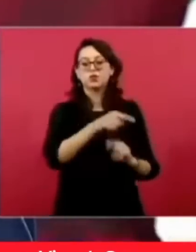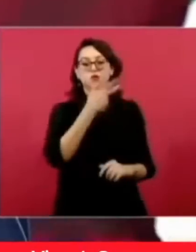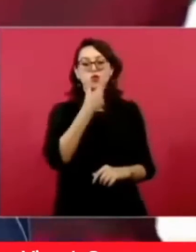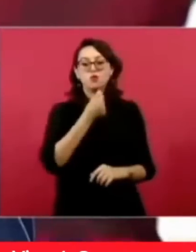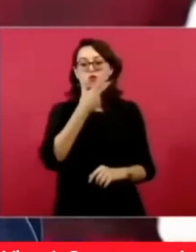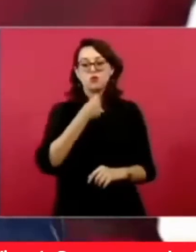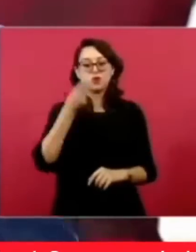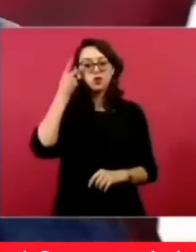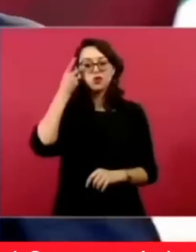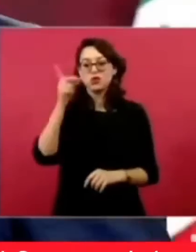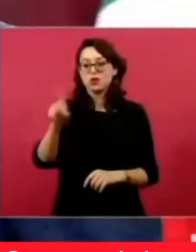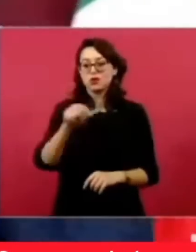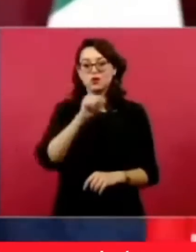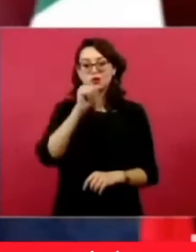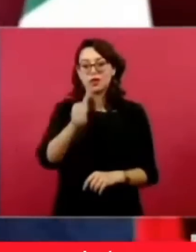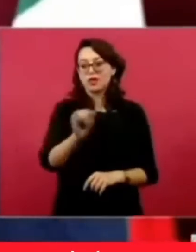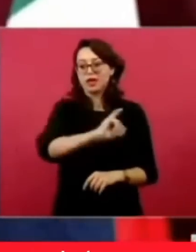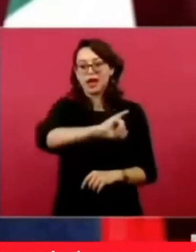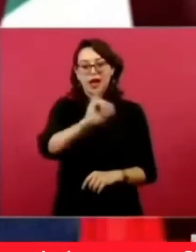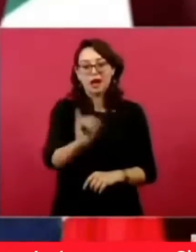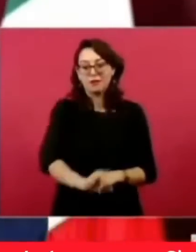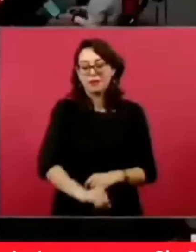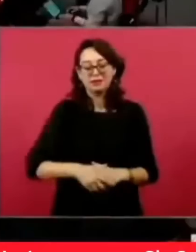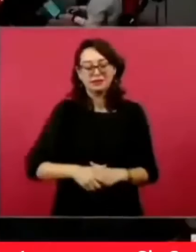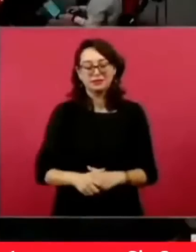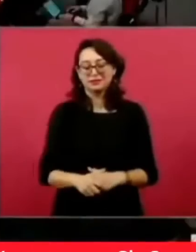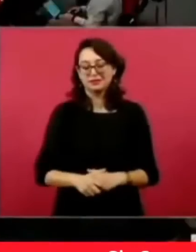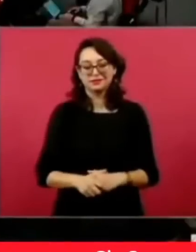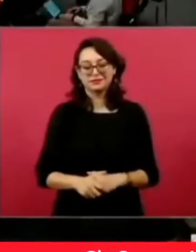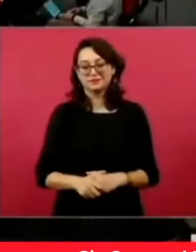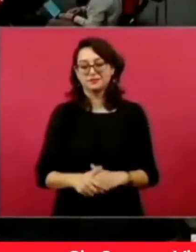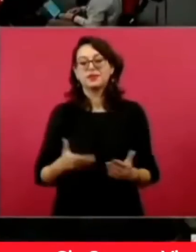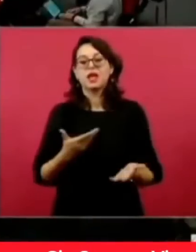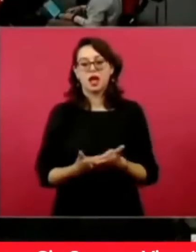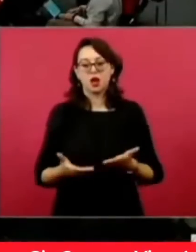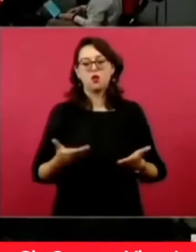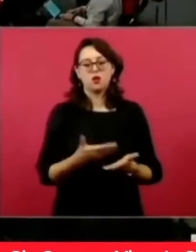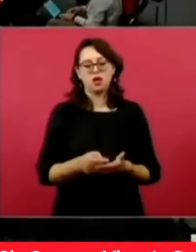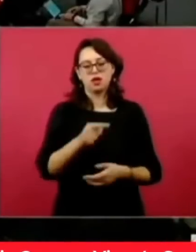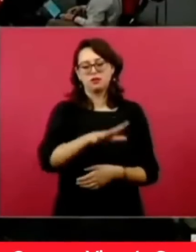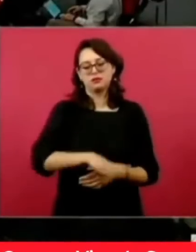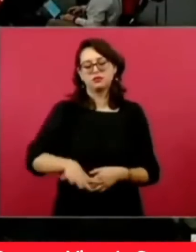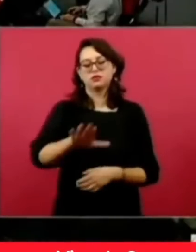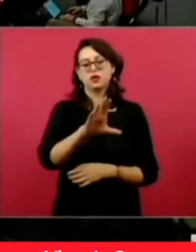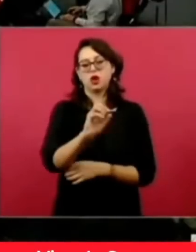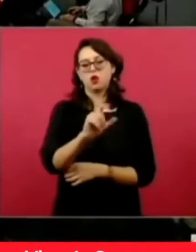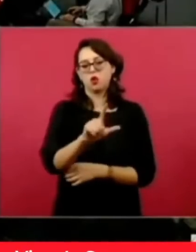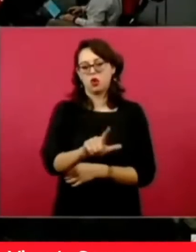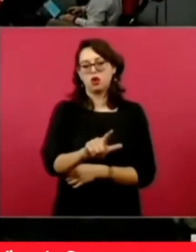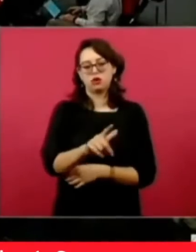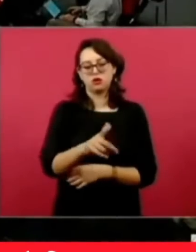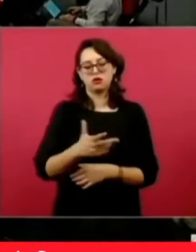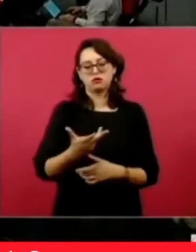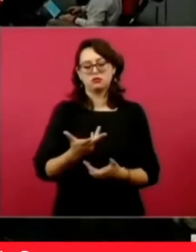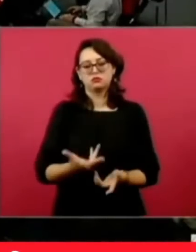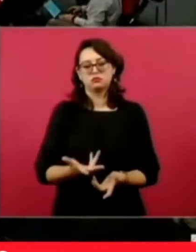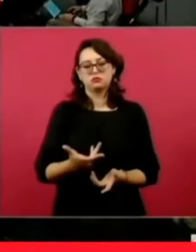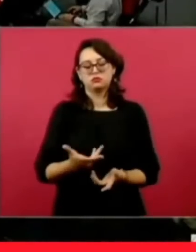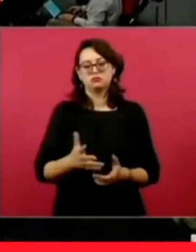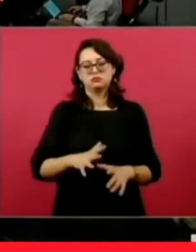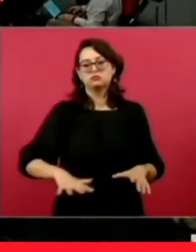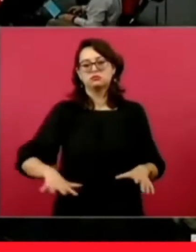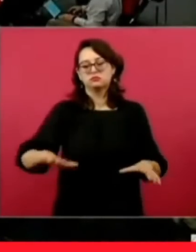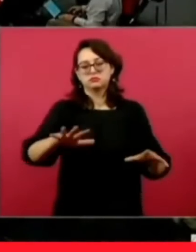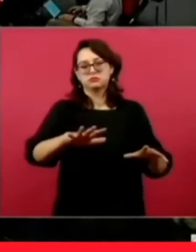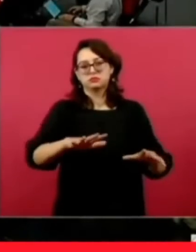Ahora ahí hay una colonia muy grande en Iztapalapa. El terreno o el predio